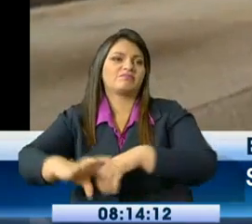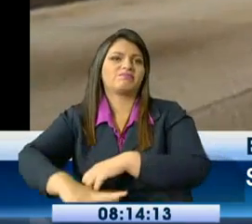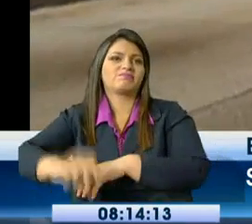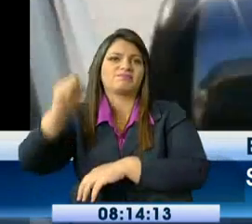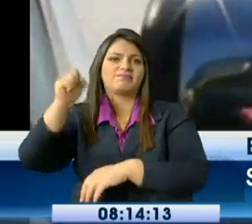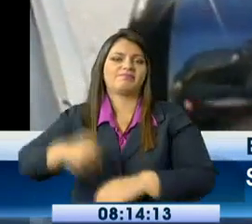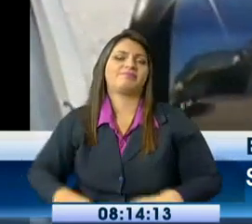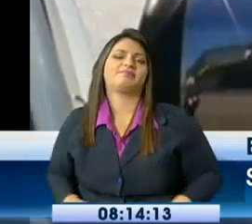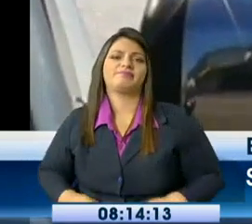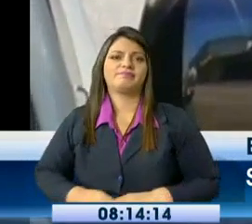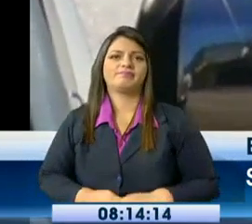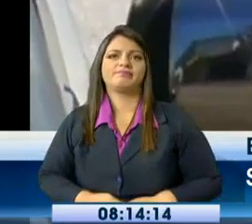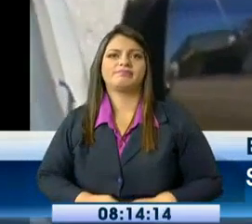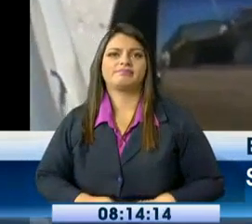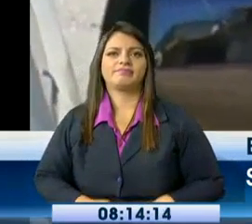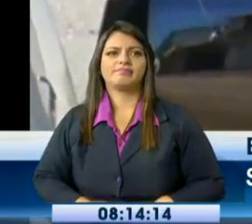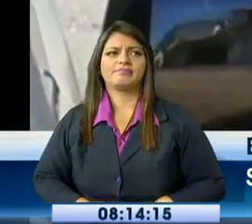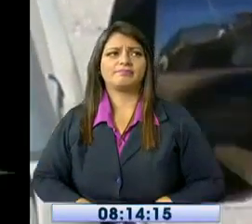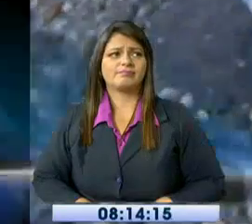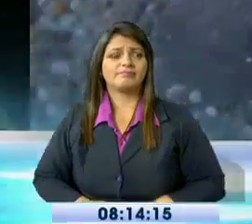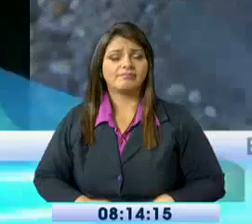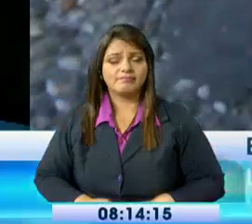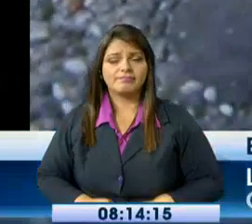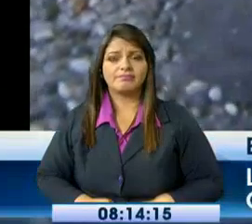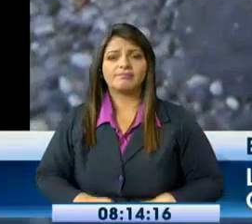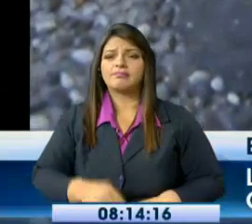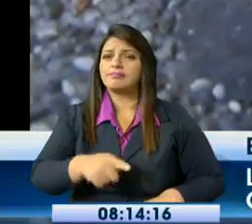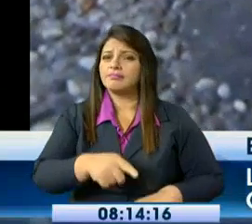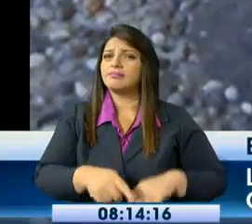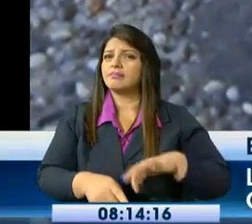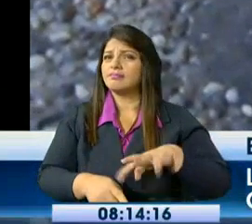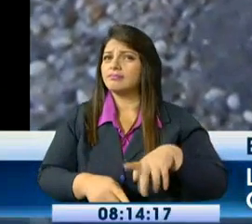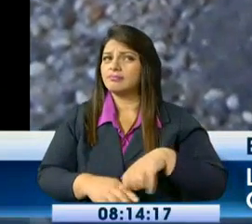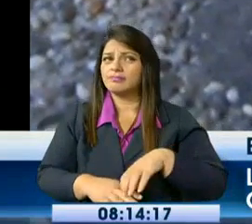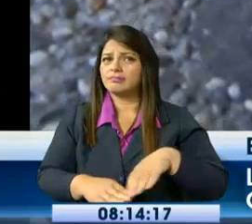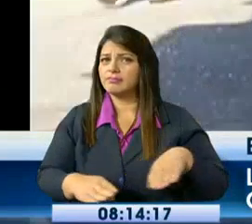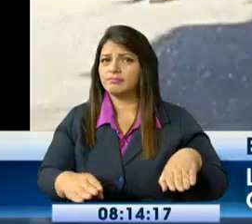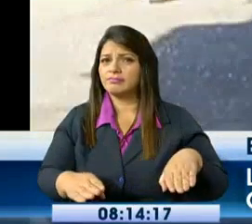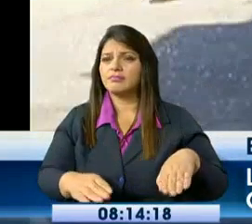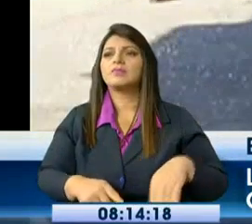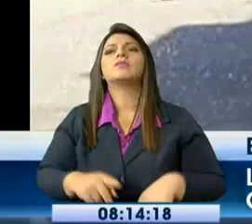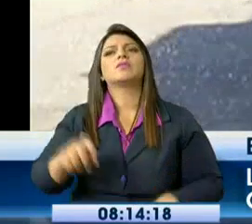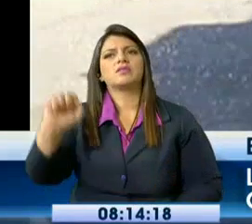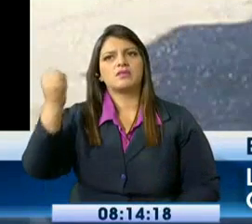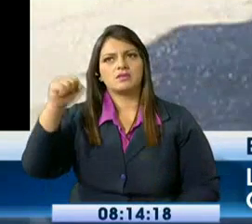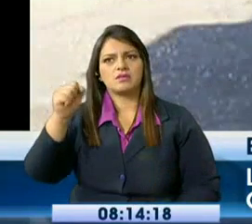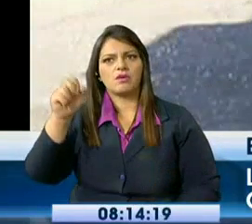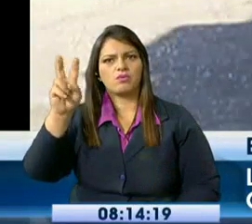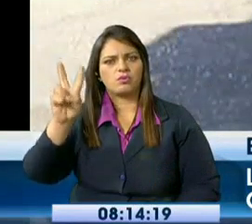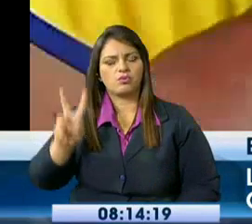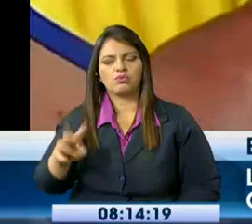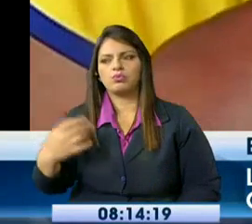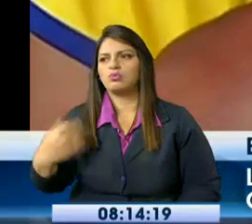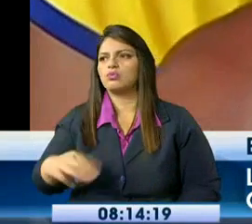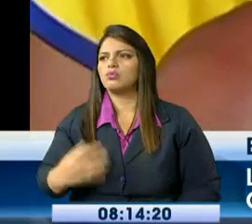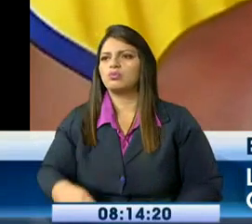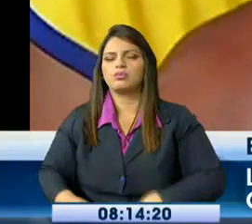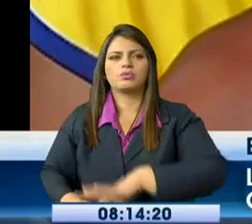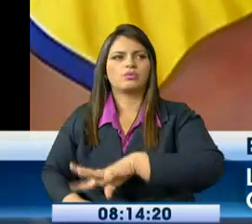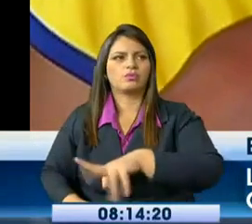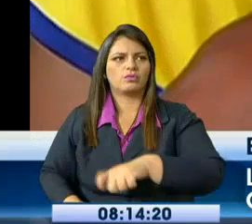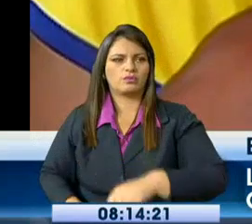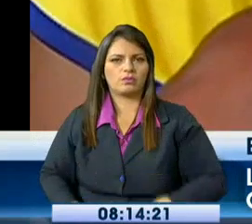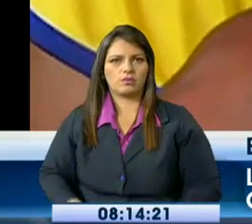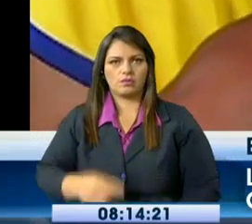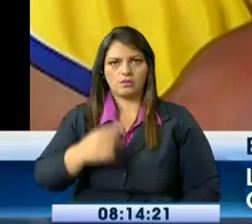barbería parecería que no es la única novedad que se presenta en la ciudad de Las Sauces 2, al norte de Guayaquil. Han venido robando